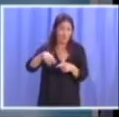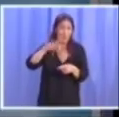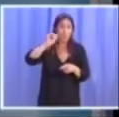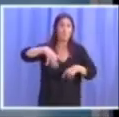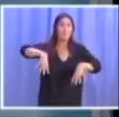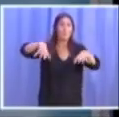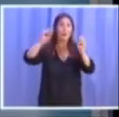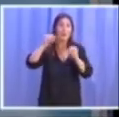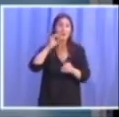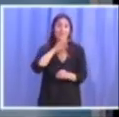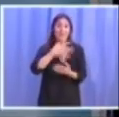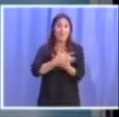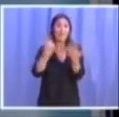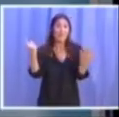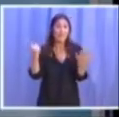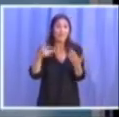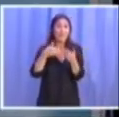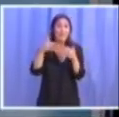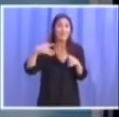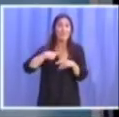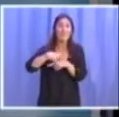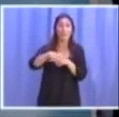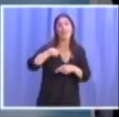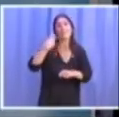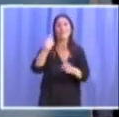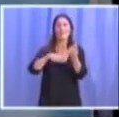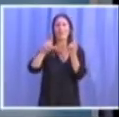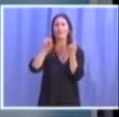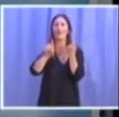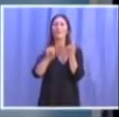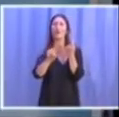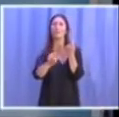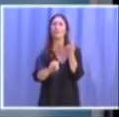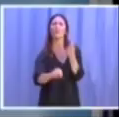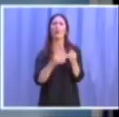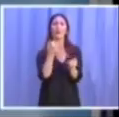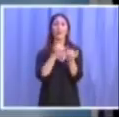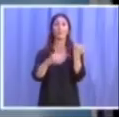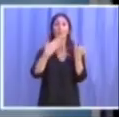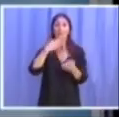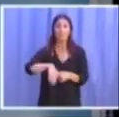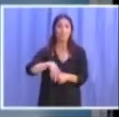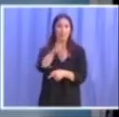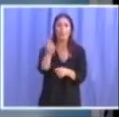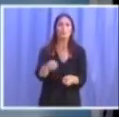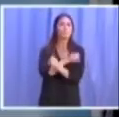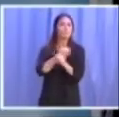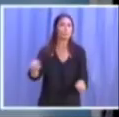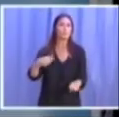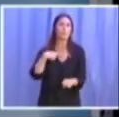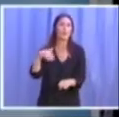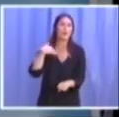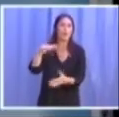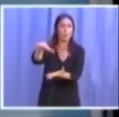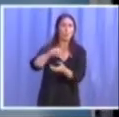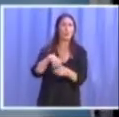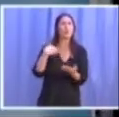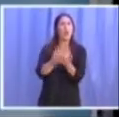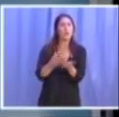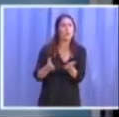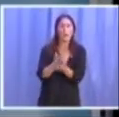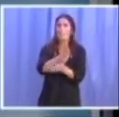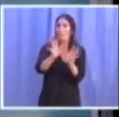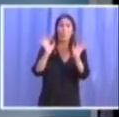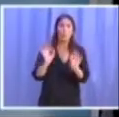palacio del 16 que la señora Nieto dio órdenes de vender barato, barato, y que el señor Cuenca, por más que diga, no ha sido capaz de recuperarlo y sigue además por el mismo camino,